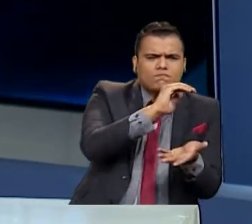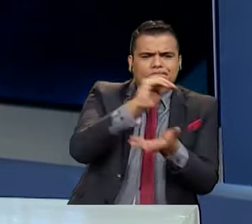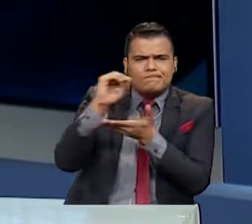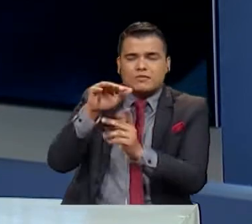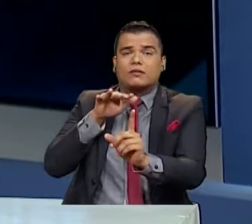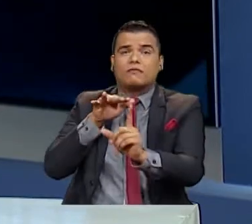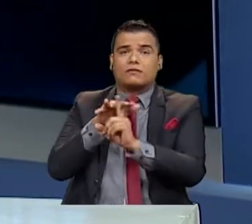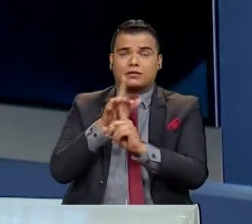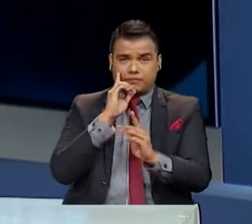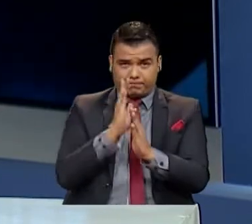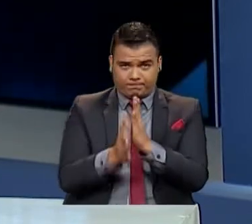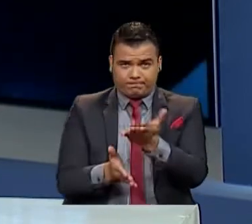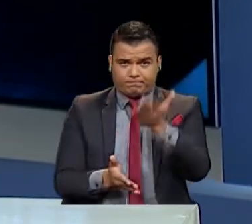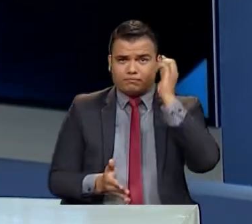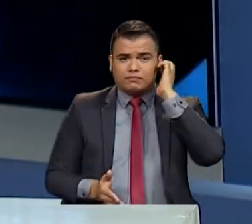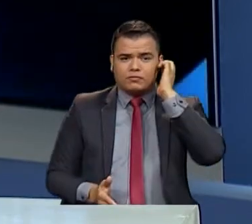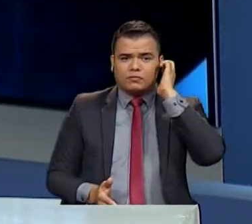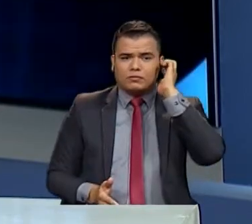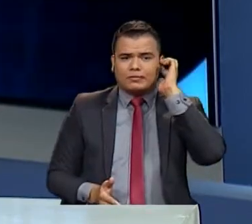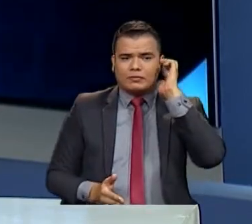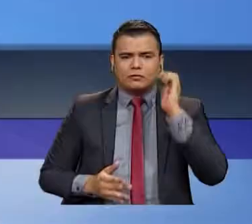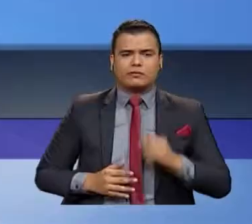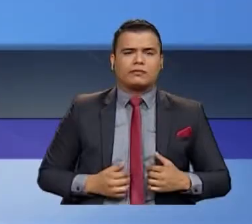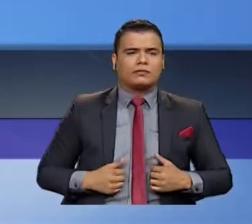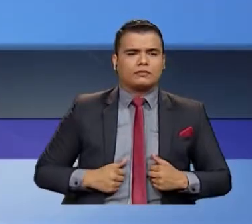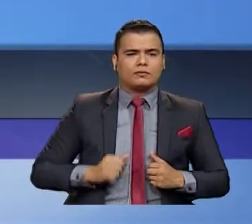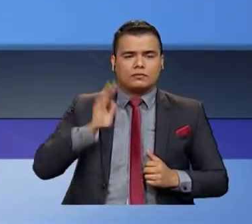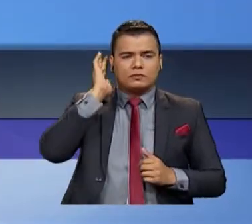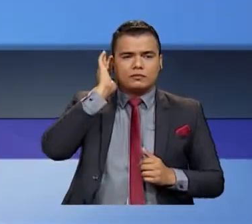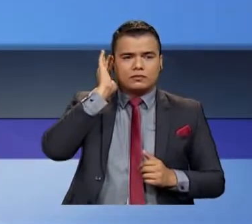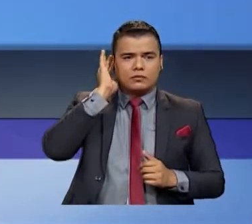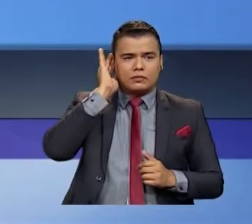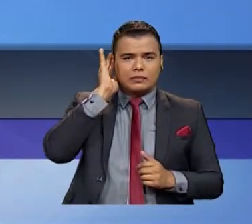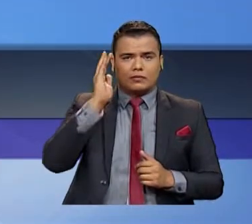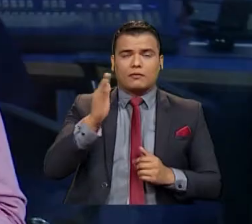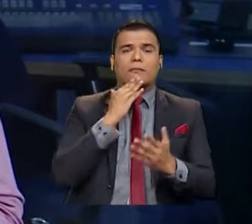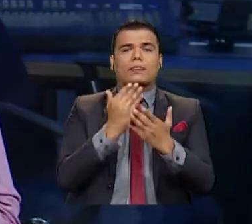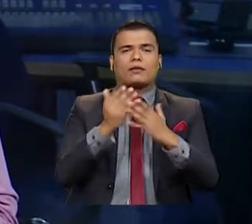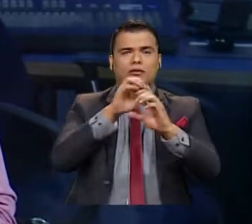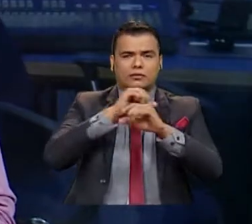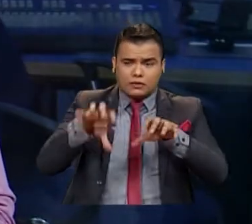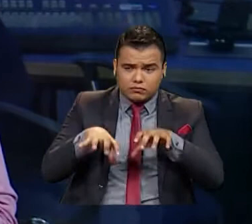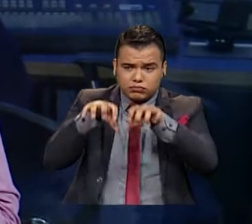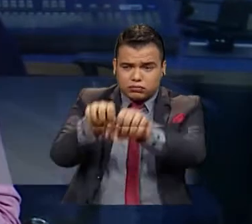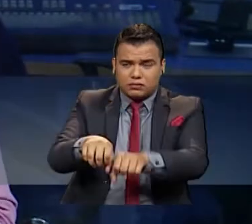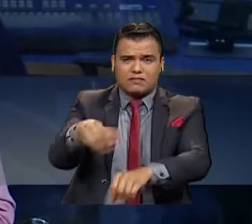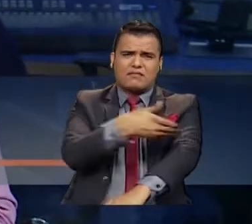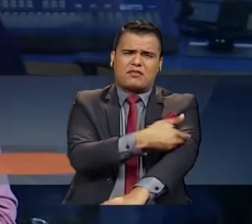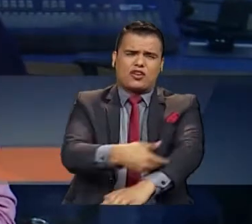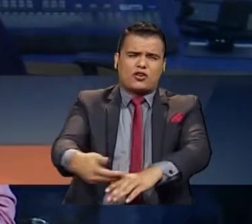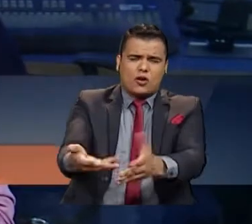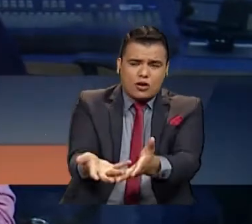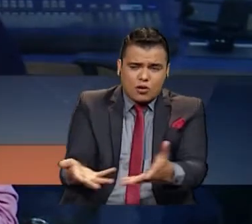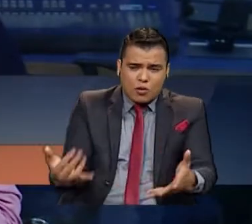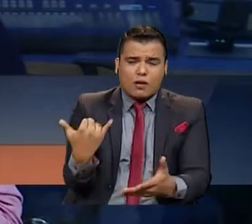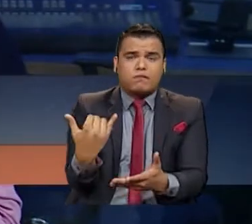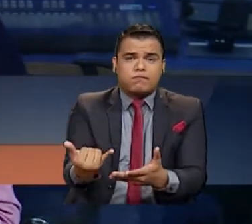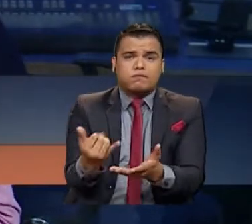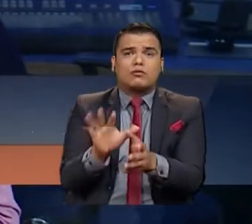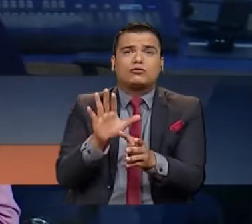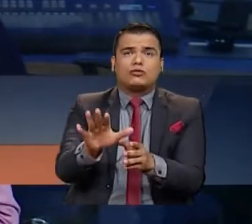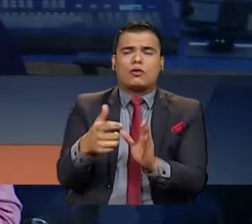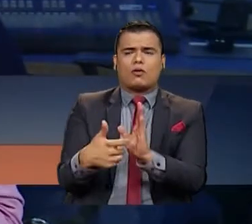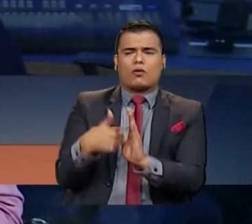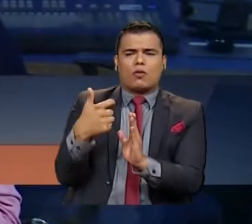Andrés González con toda la información. Buenas noches, pues se trata de la incautación de un millonario cargamento de clorhidrato de